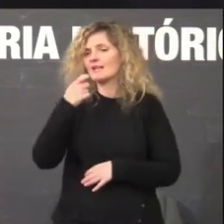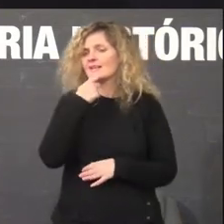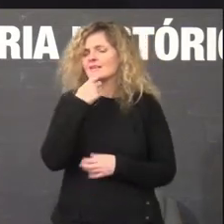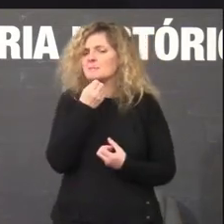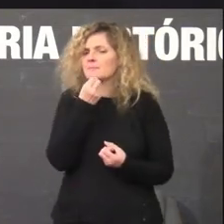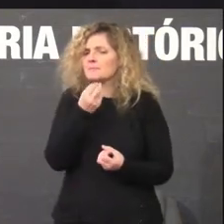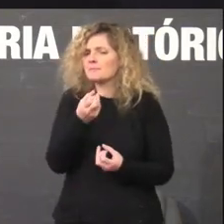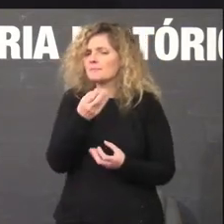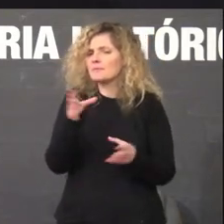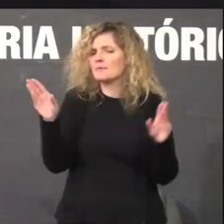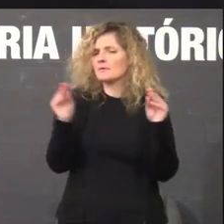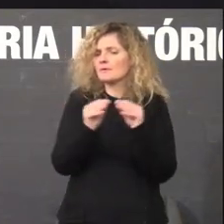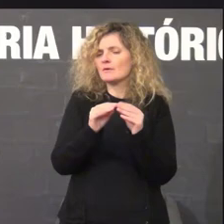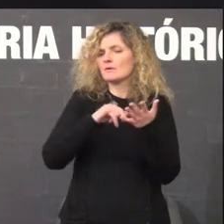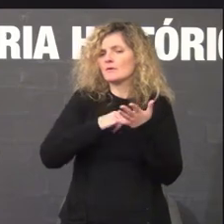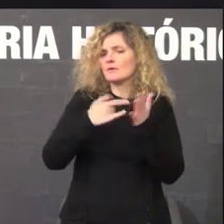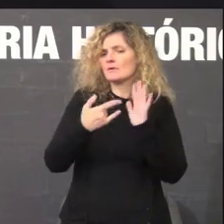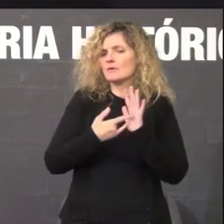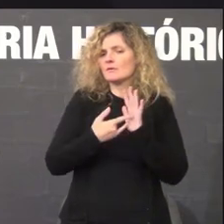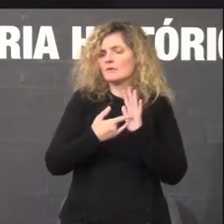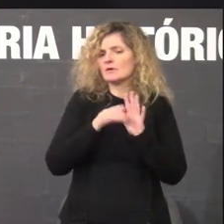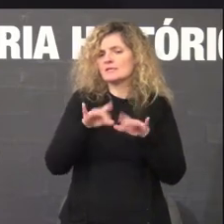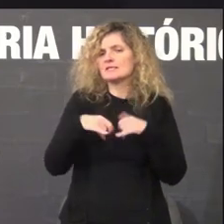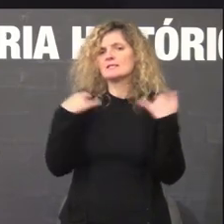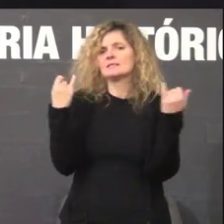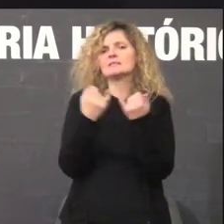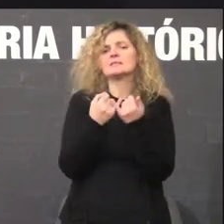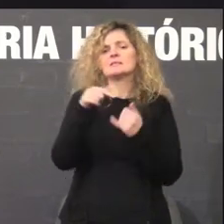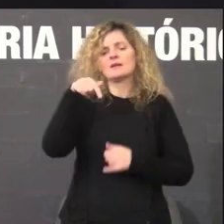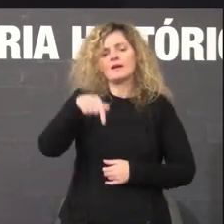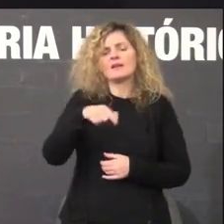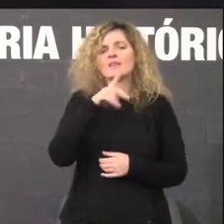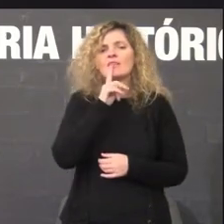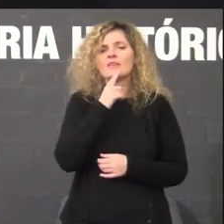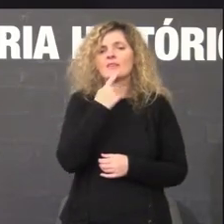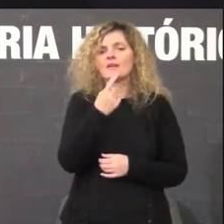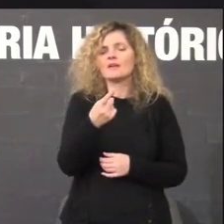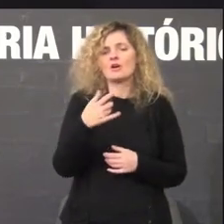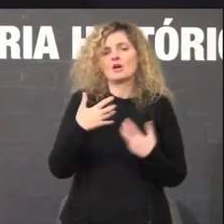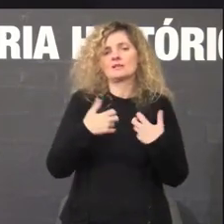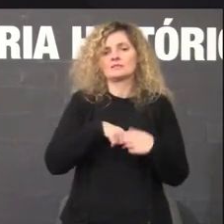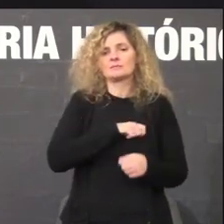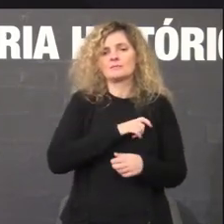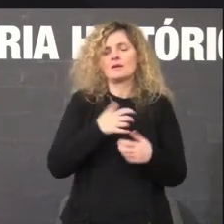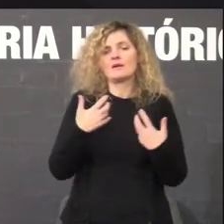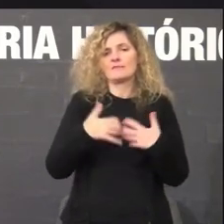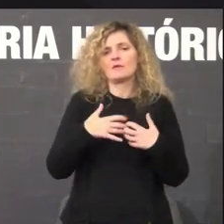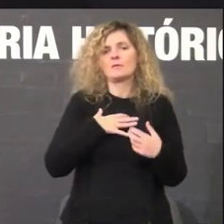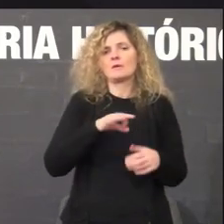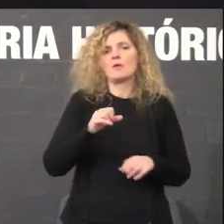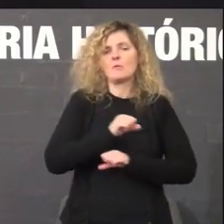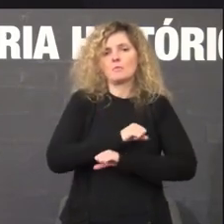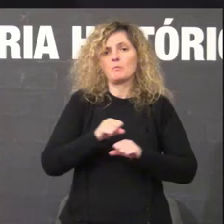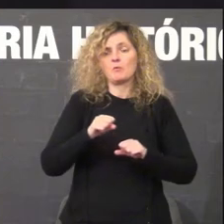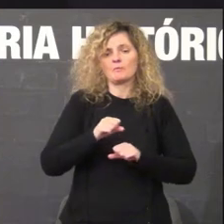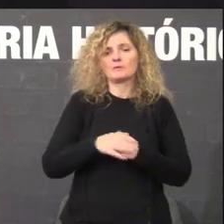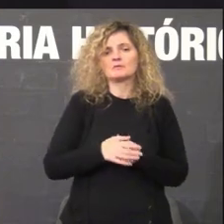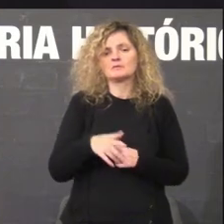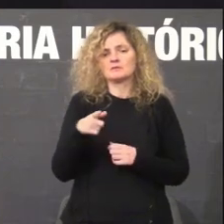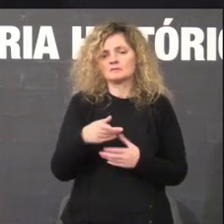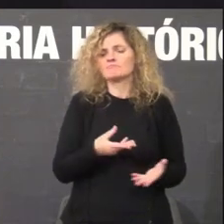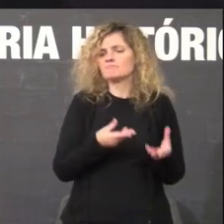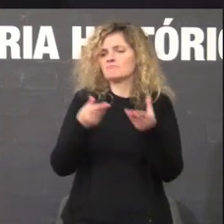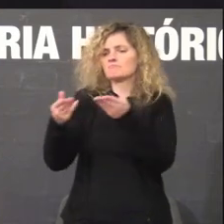contando un proyecto que se llamaba el Proyecto Islero, en el cual se decía que España podía fabricar bombas atómicas. Y eso se lo